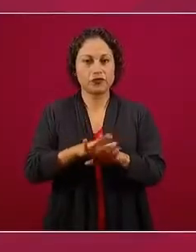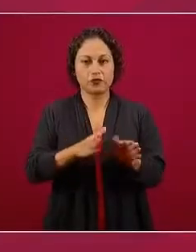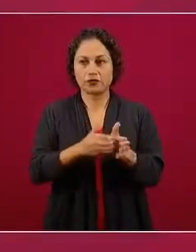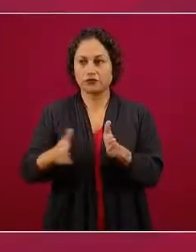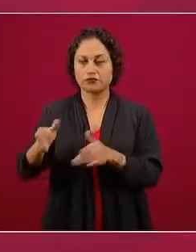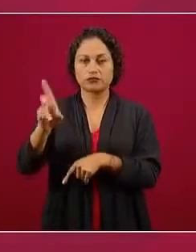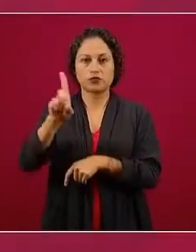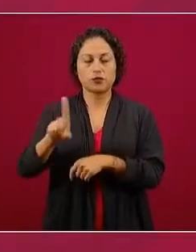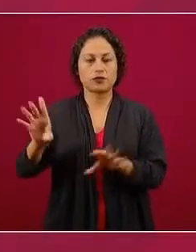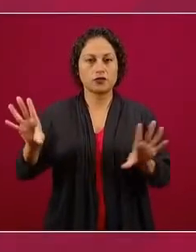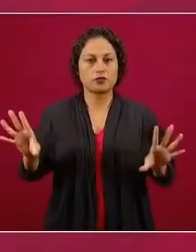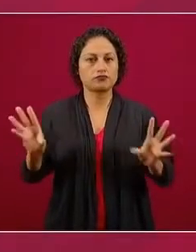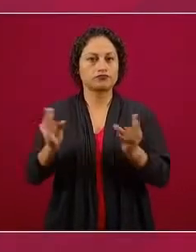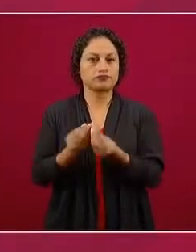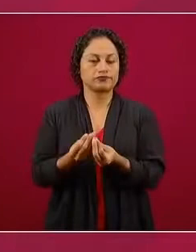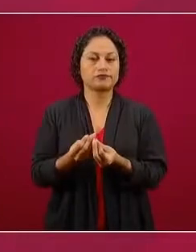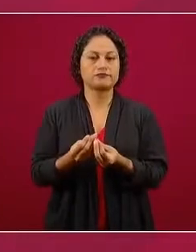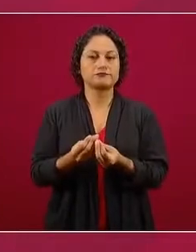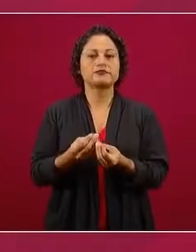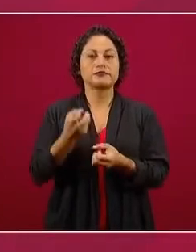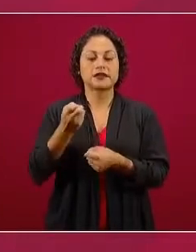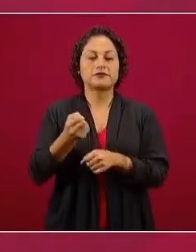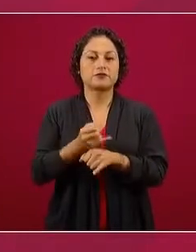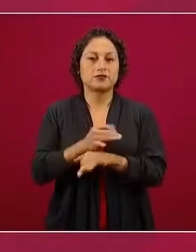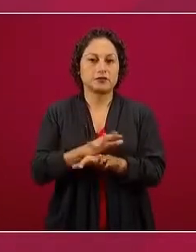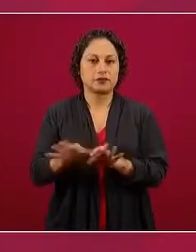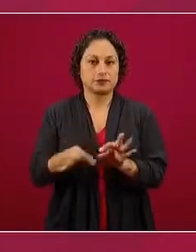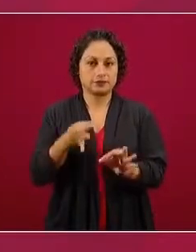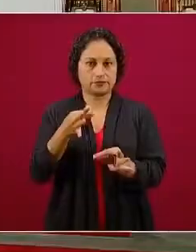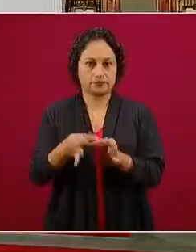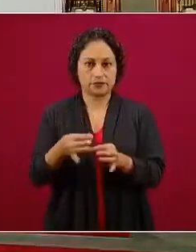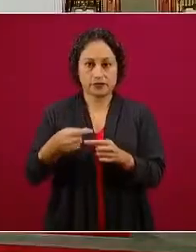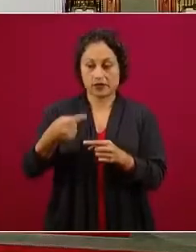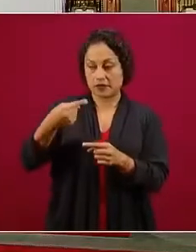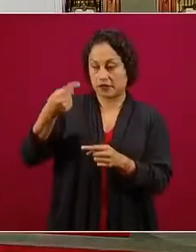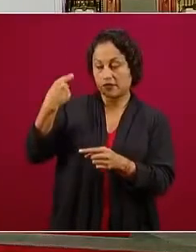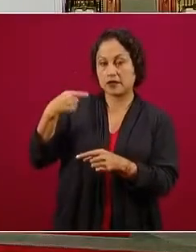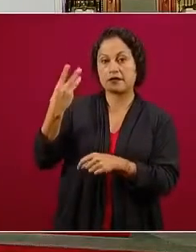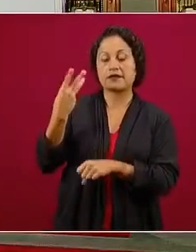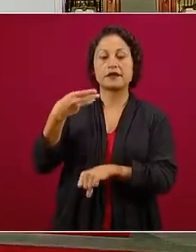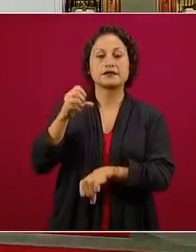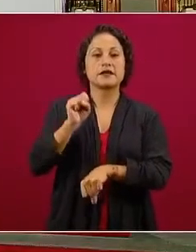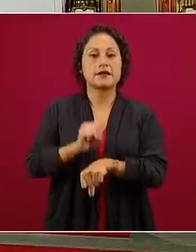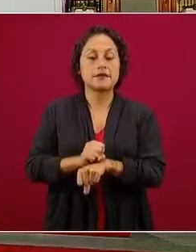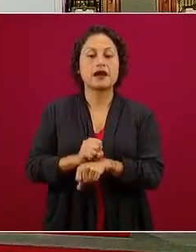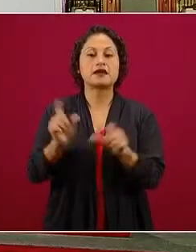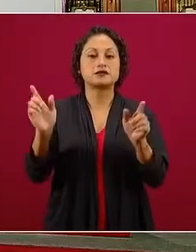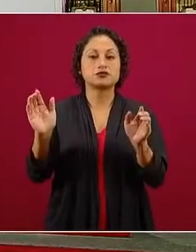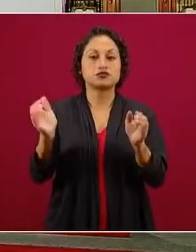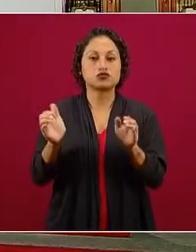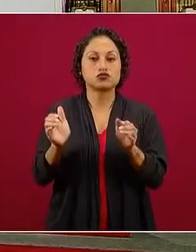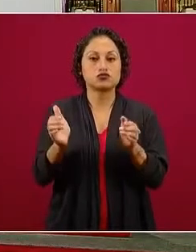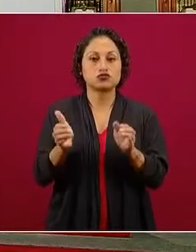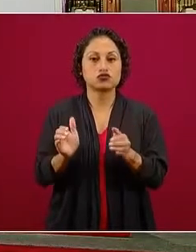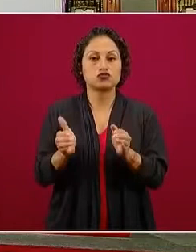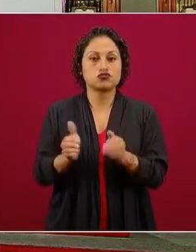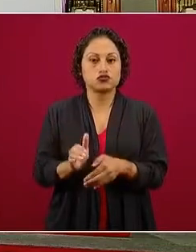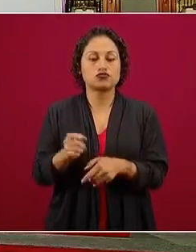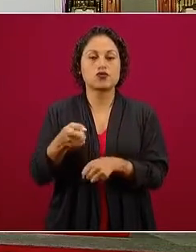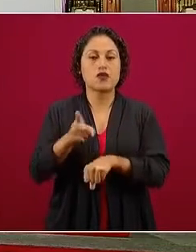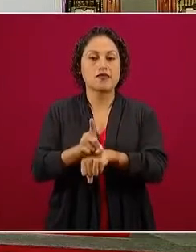con la información ya estable. Tenemos 3 semanas en donde tenemos descenso en el número de casos